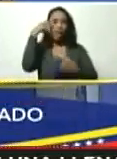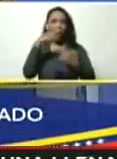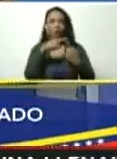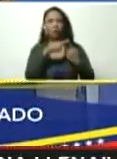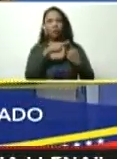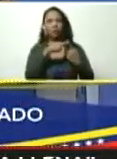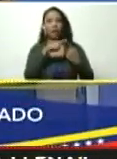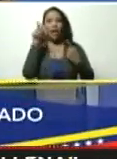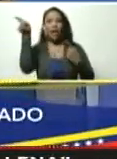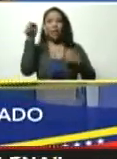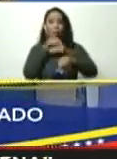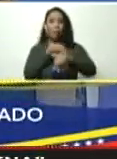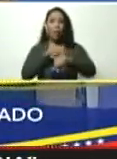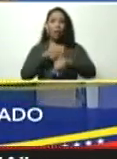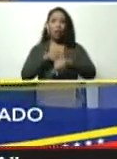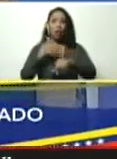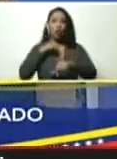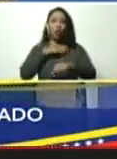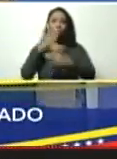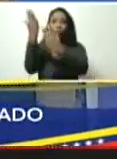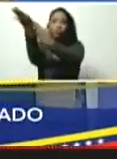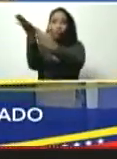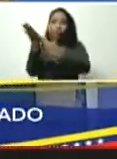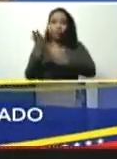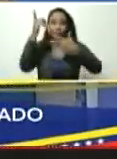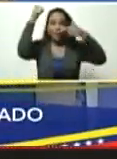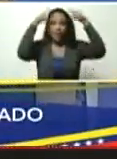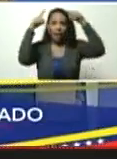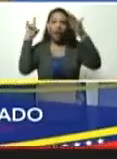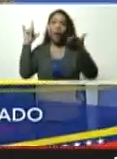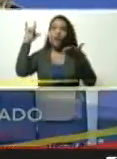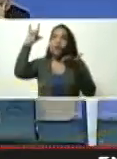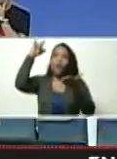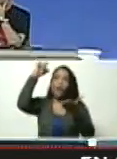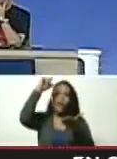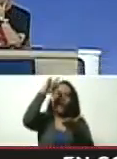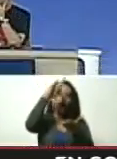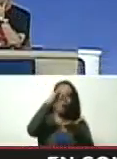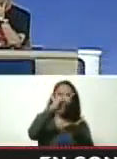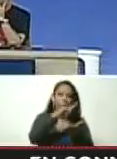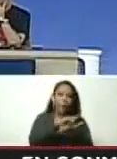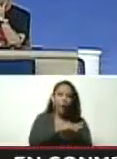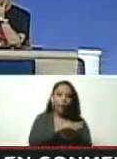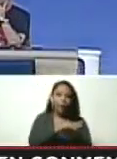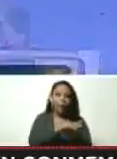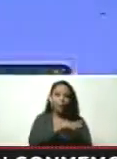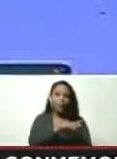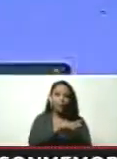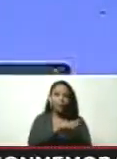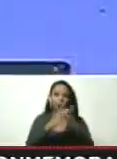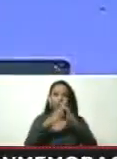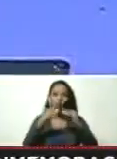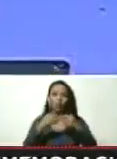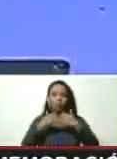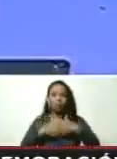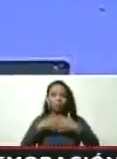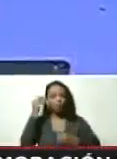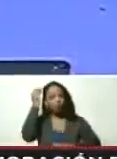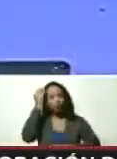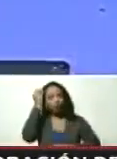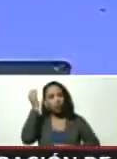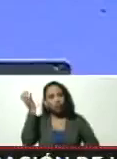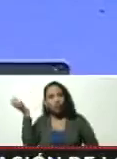de aquel momento cuando recibimos al comandante Chávez en el aeropuerto y todas sus reflexiones sobre la llamarada